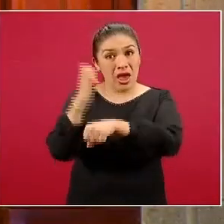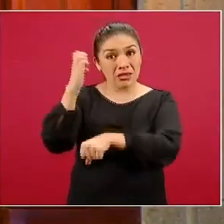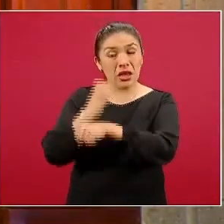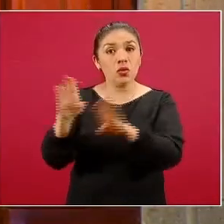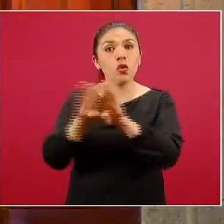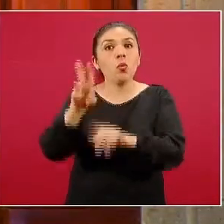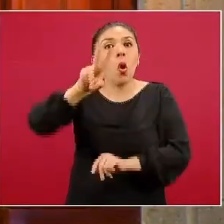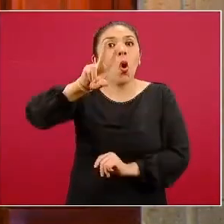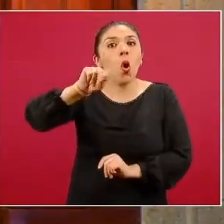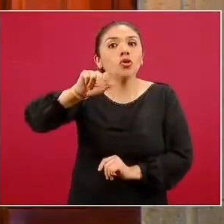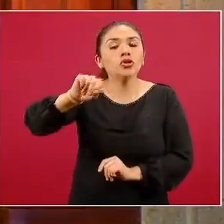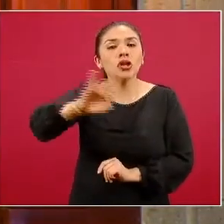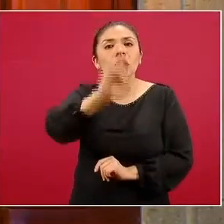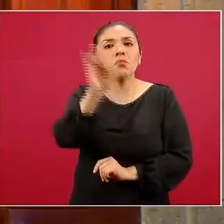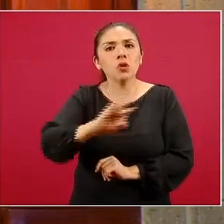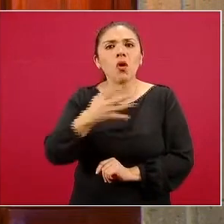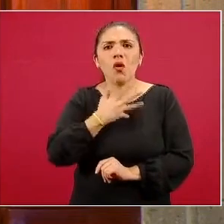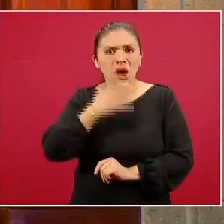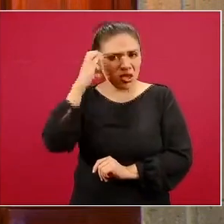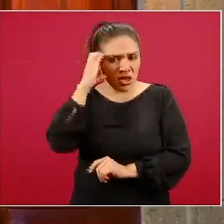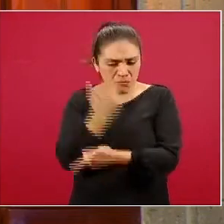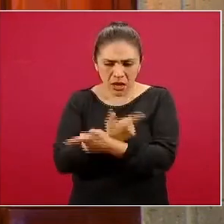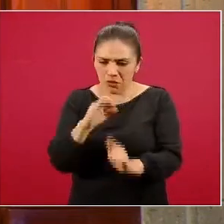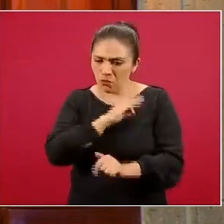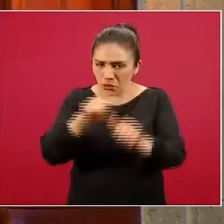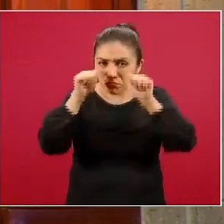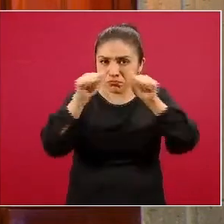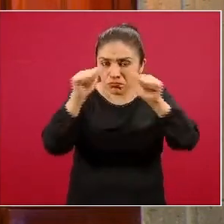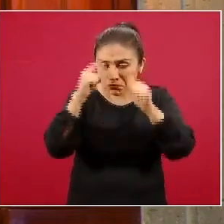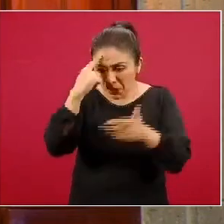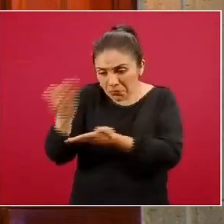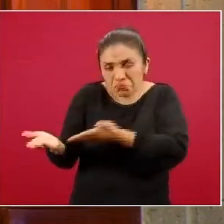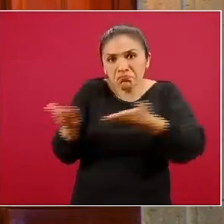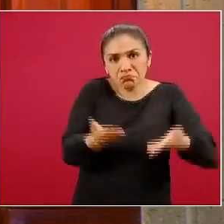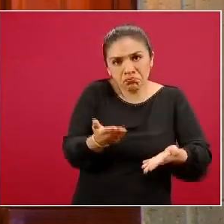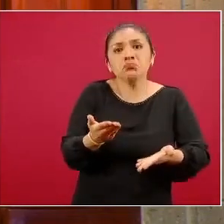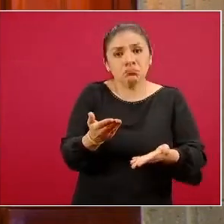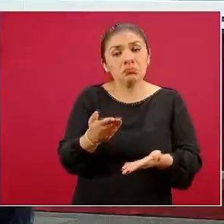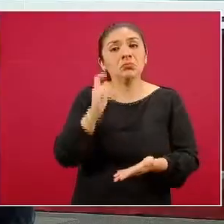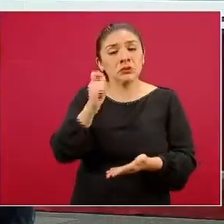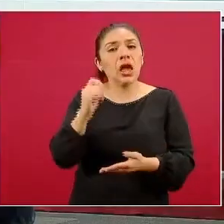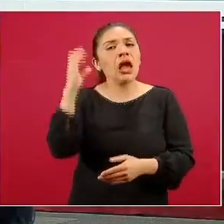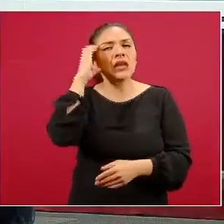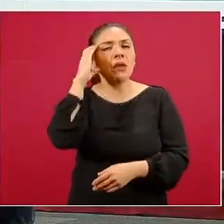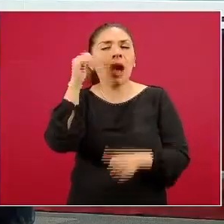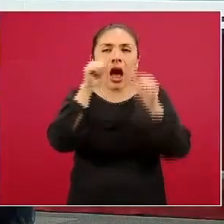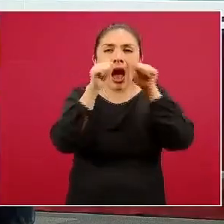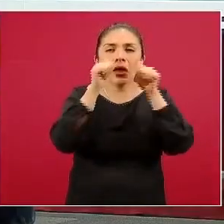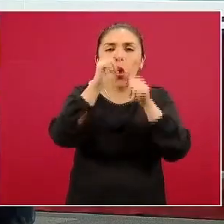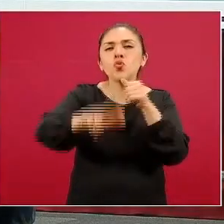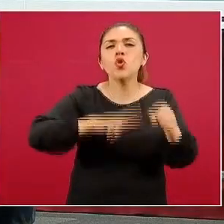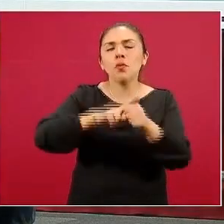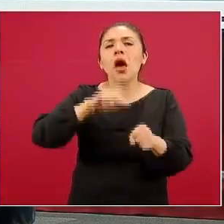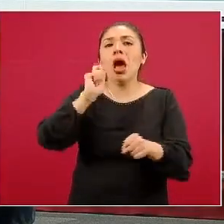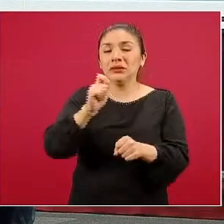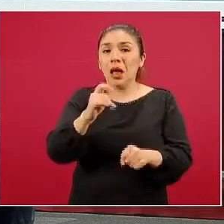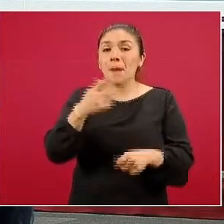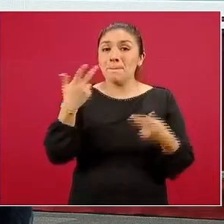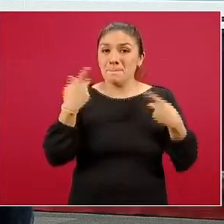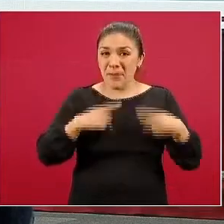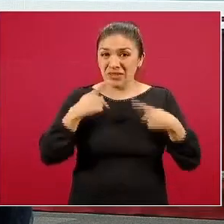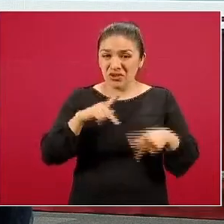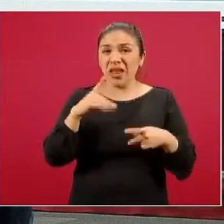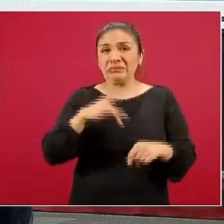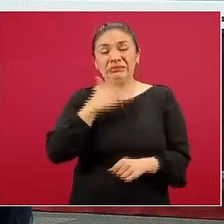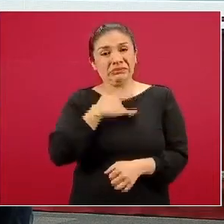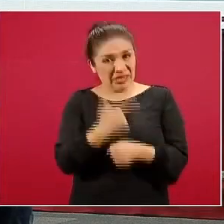de todas las entidades para efectos de las camas de hospitalización general, que son para los pacientes con signos de alarma, con